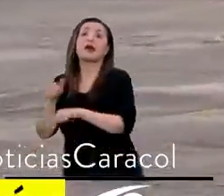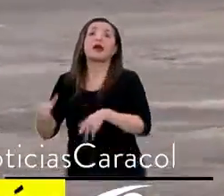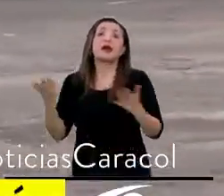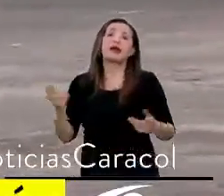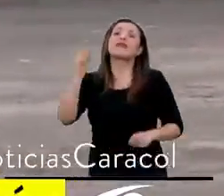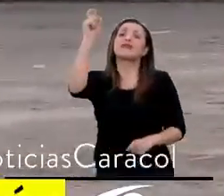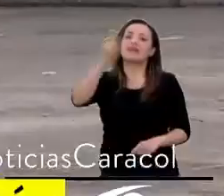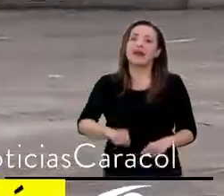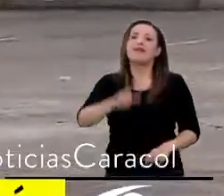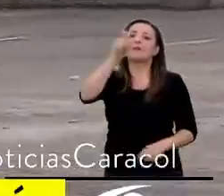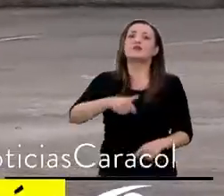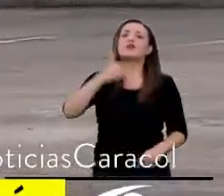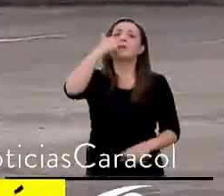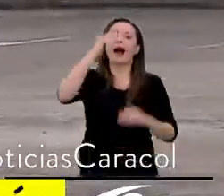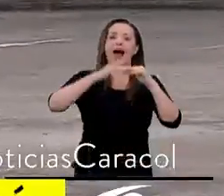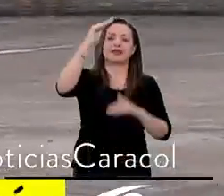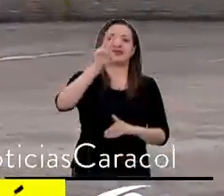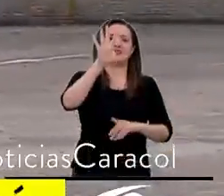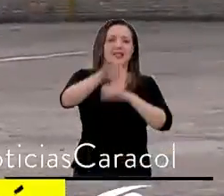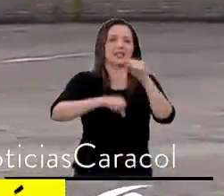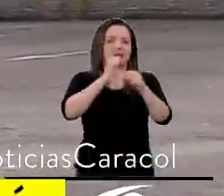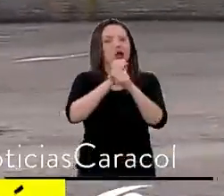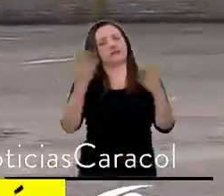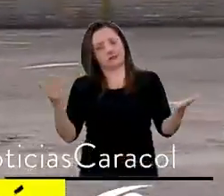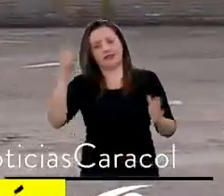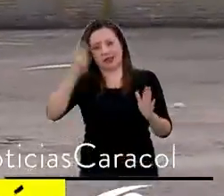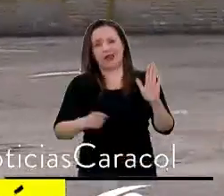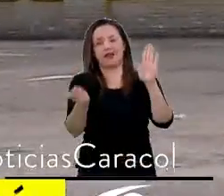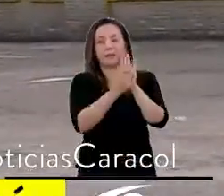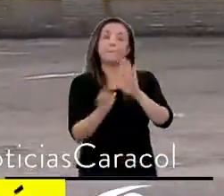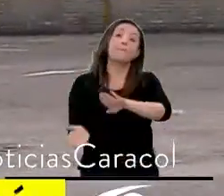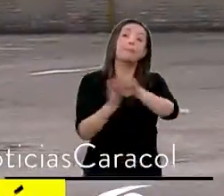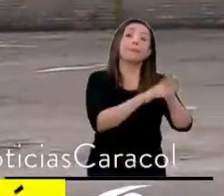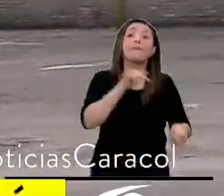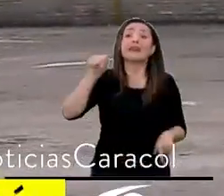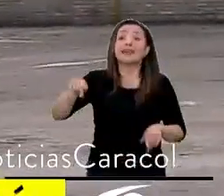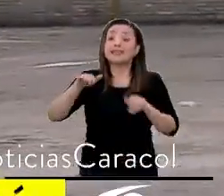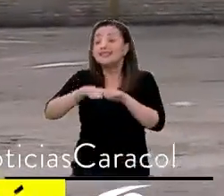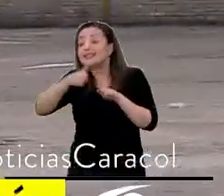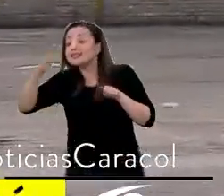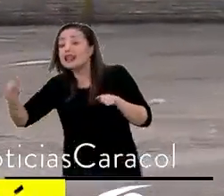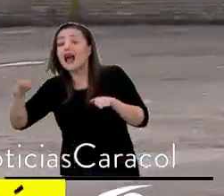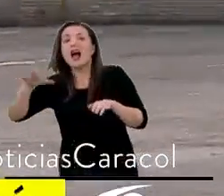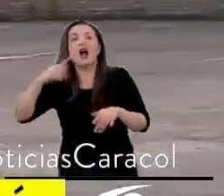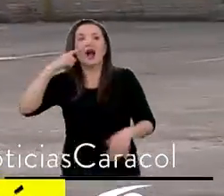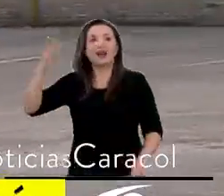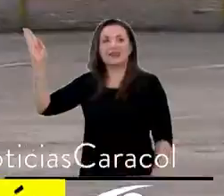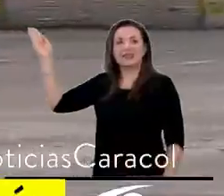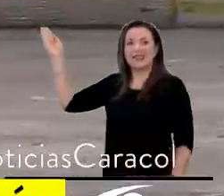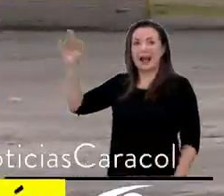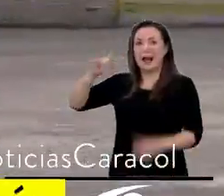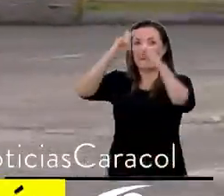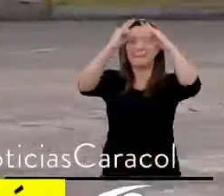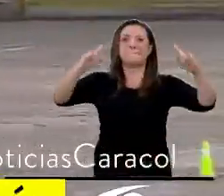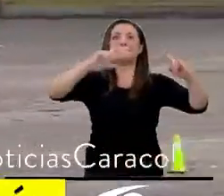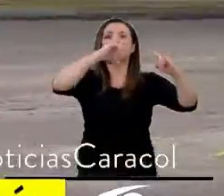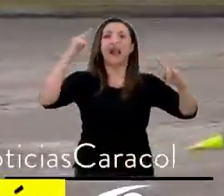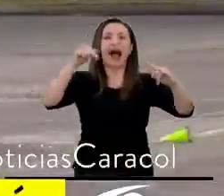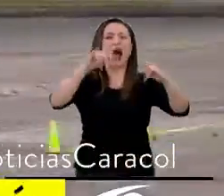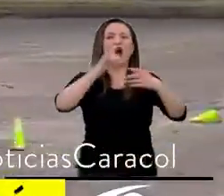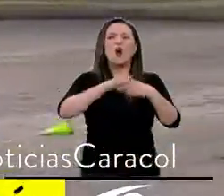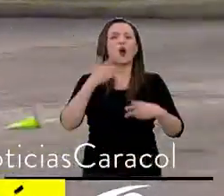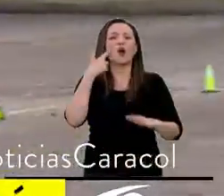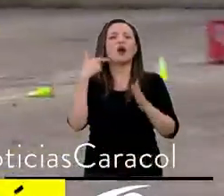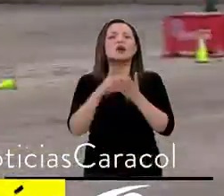tiene que ser una persona mayor de 25 años y al lado va a estar en esa carpa blanca que ustedes están viendo en sus pantallas un muestreo de